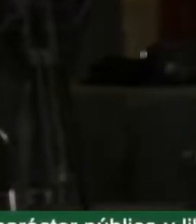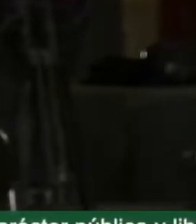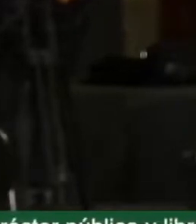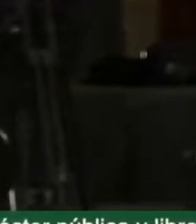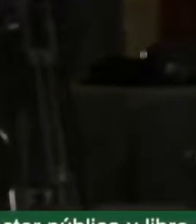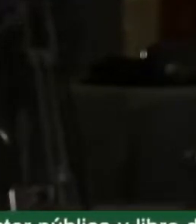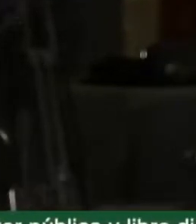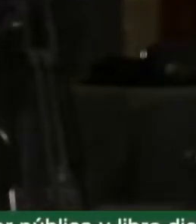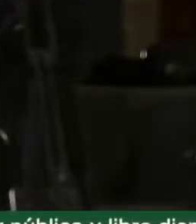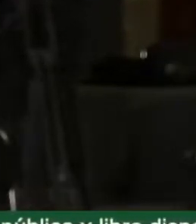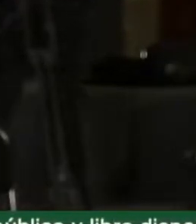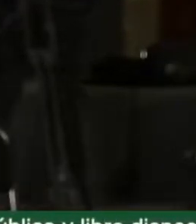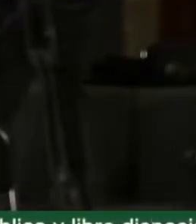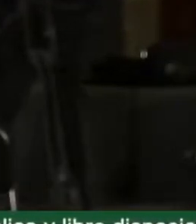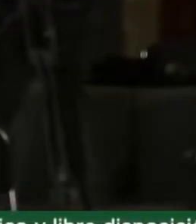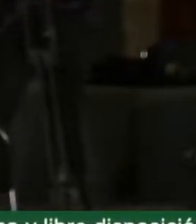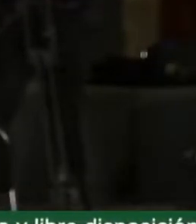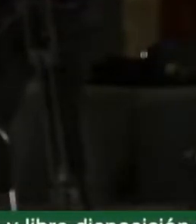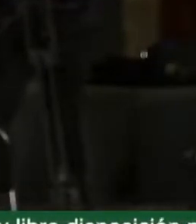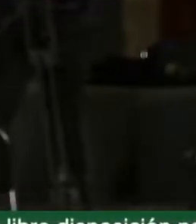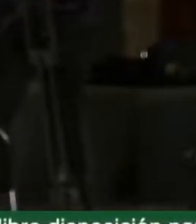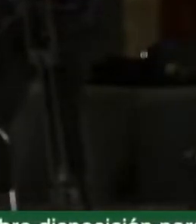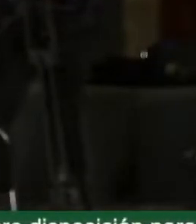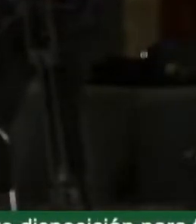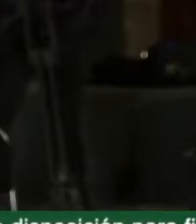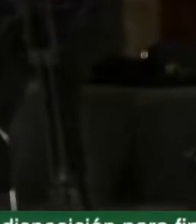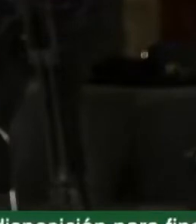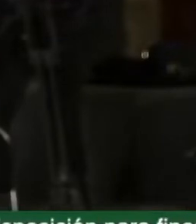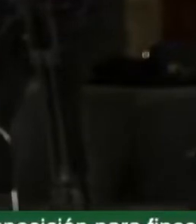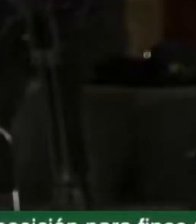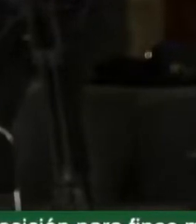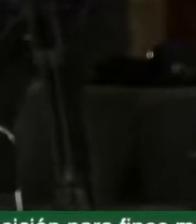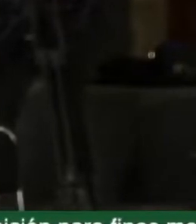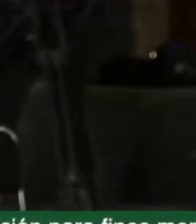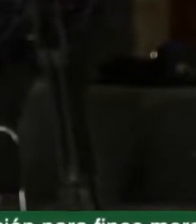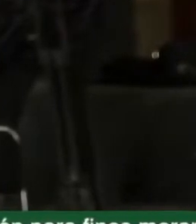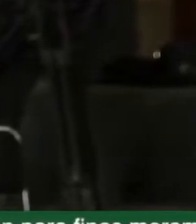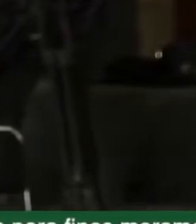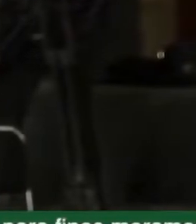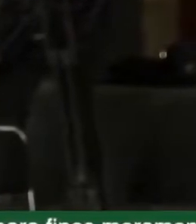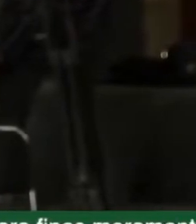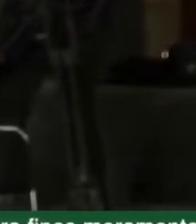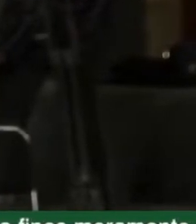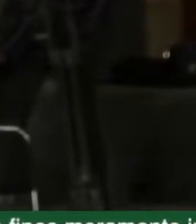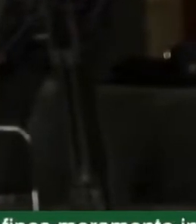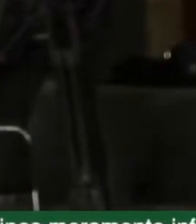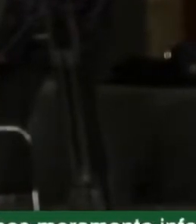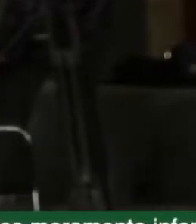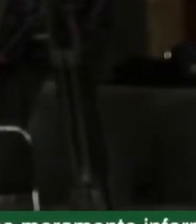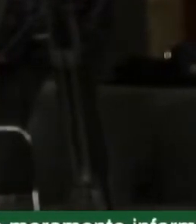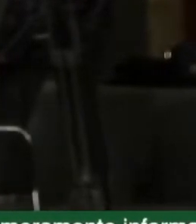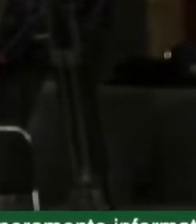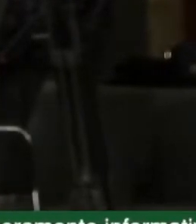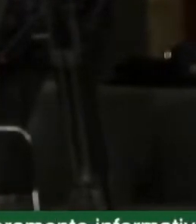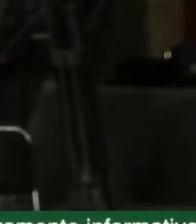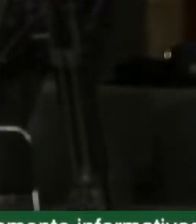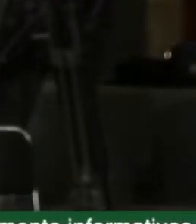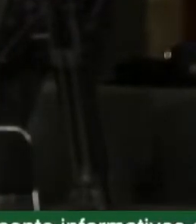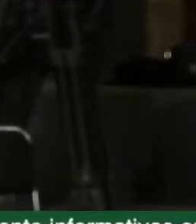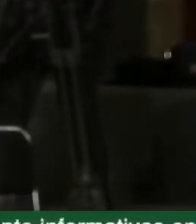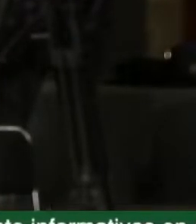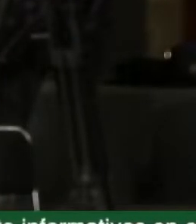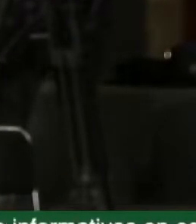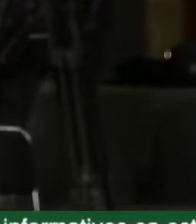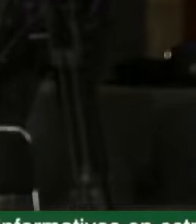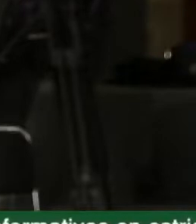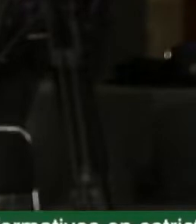que pueden seguir adelante las investigaciones y él está a su disposición. Pero la pregunta es si se va a investigar a otros funcionarios que hoy trabajan en la Secretaría de